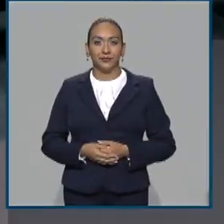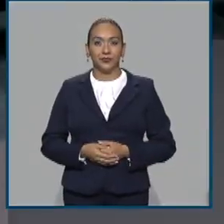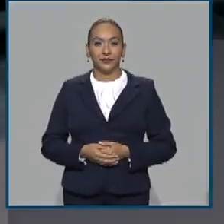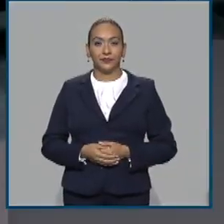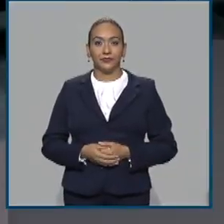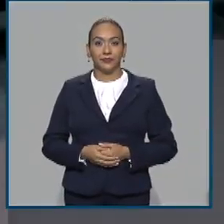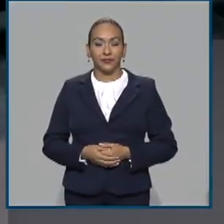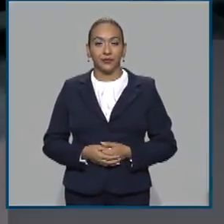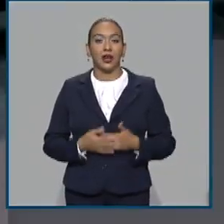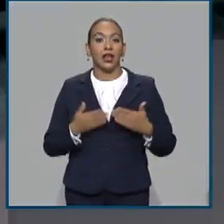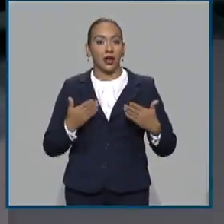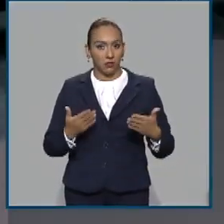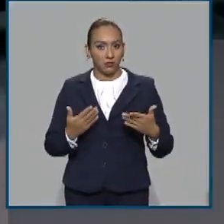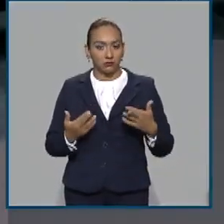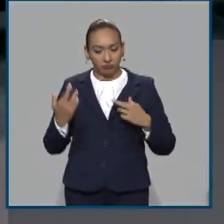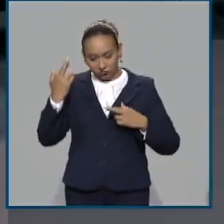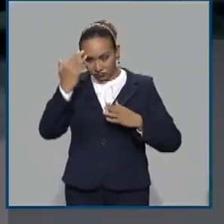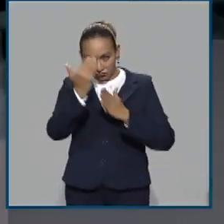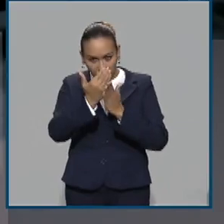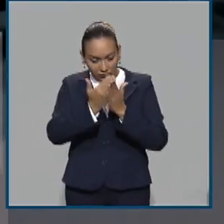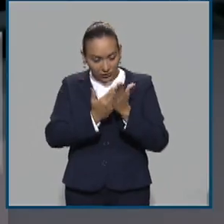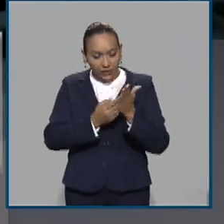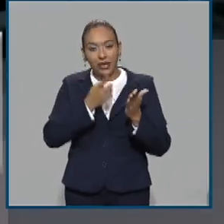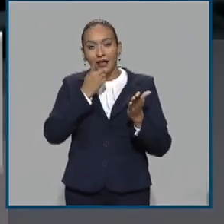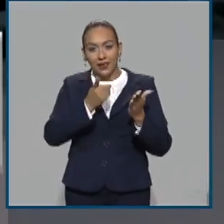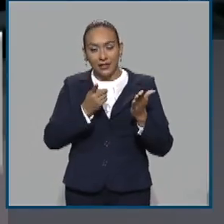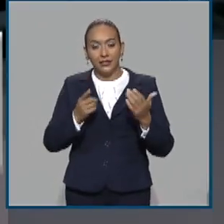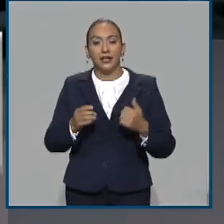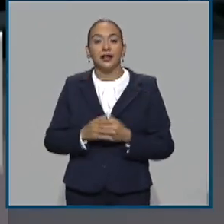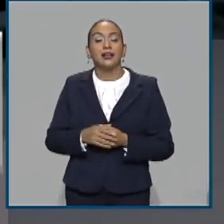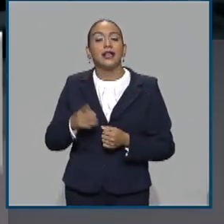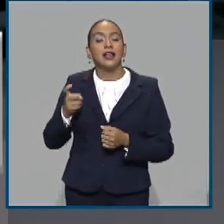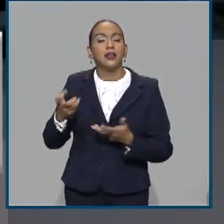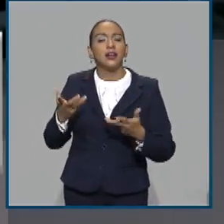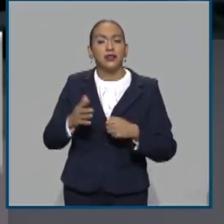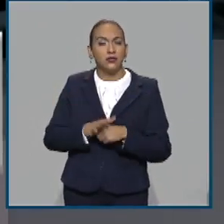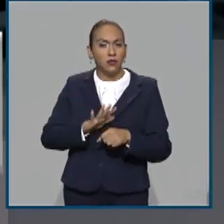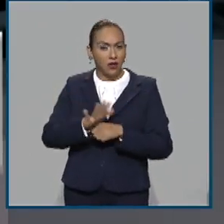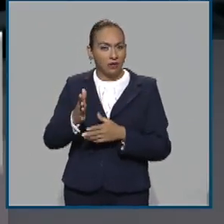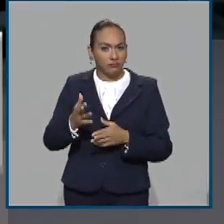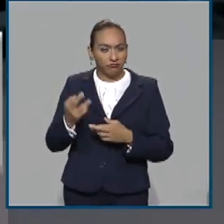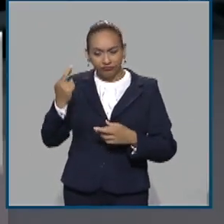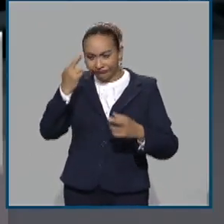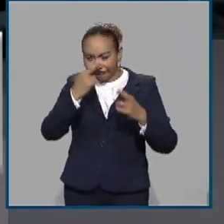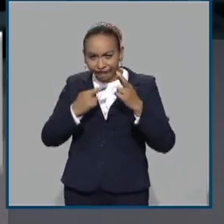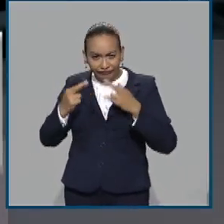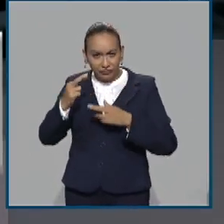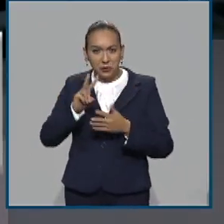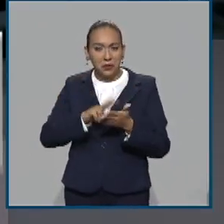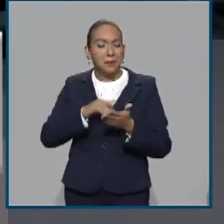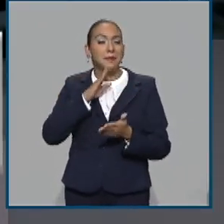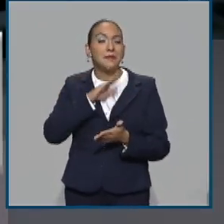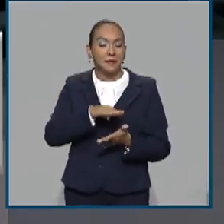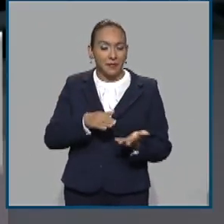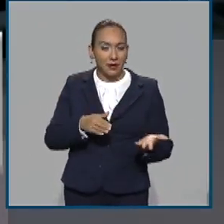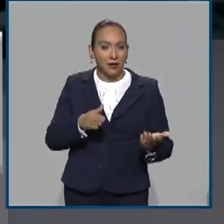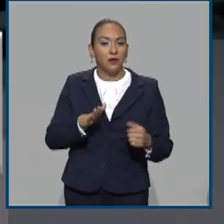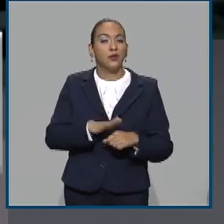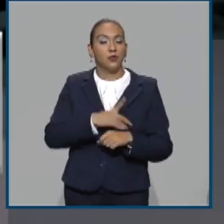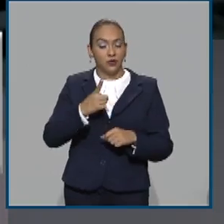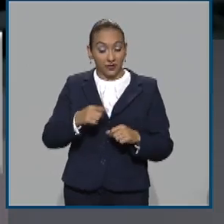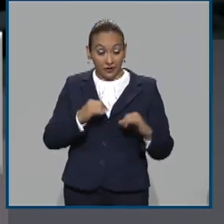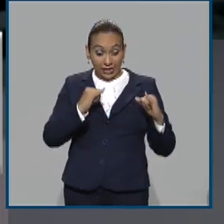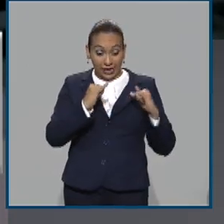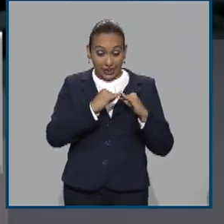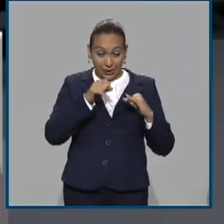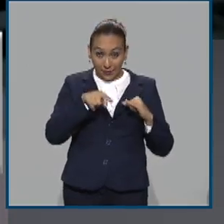Son fundados los agravios en los que se acusa que la sentencia impugnada fue producto de una indebida valoración probatoria. Ello porque ni el